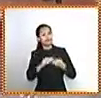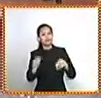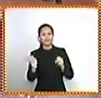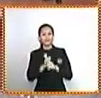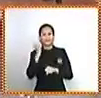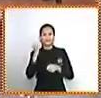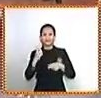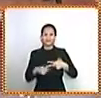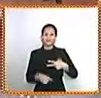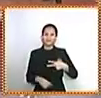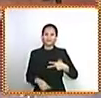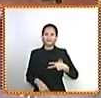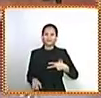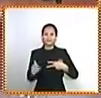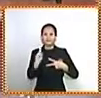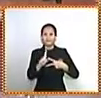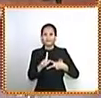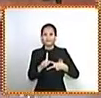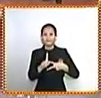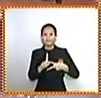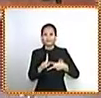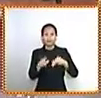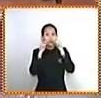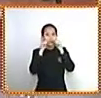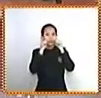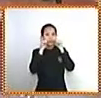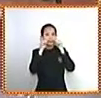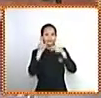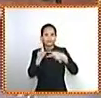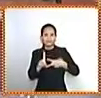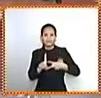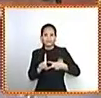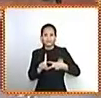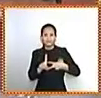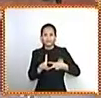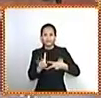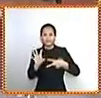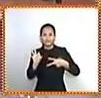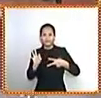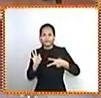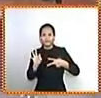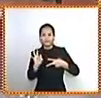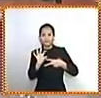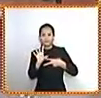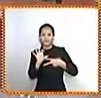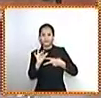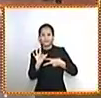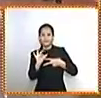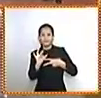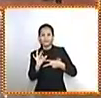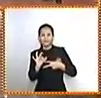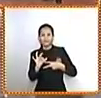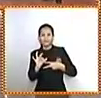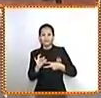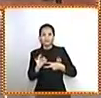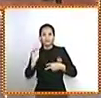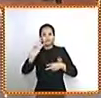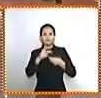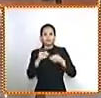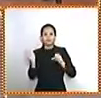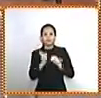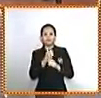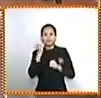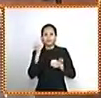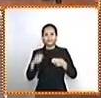dígito. 1, segundo dígito, atentos. 9, primer número ganador, 19. Contamos el segundo número